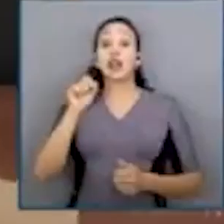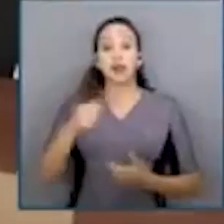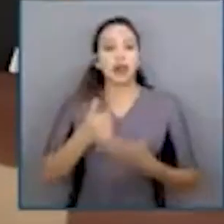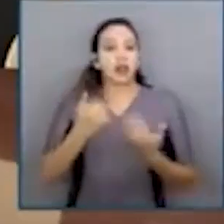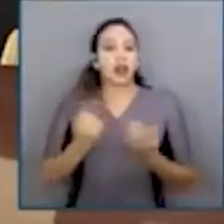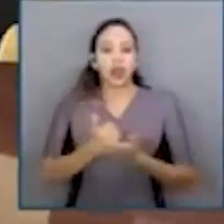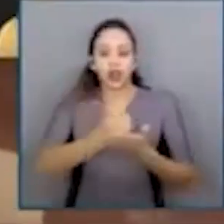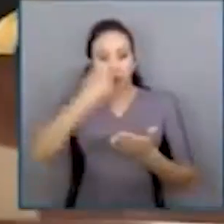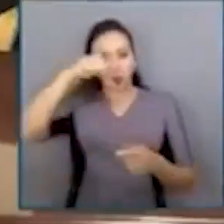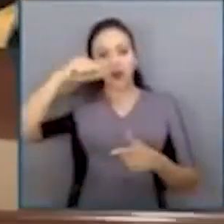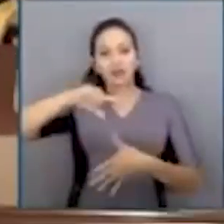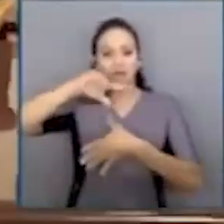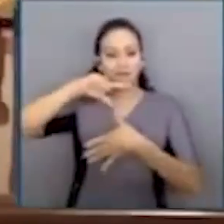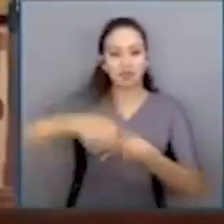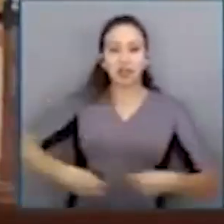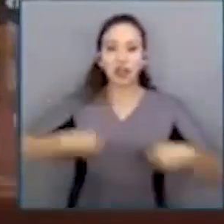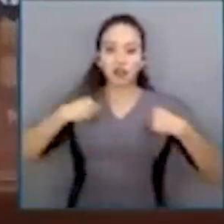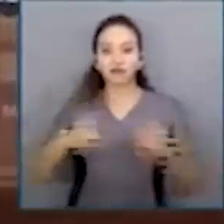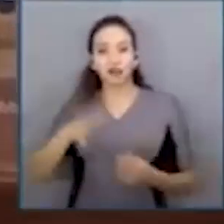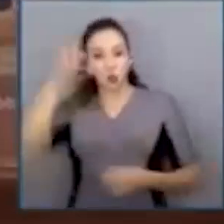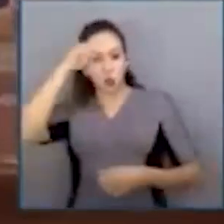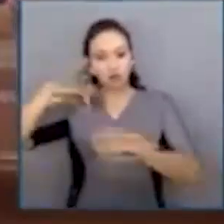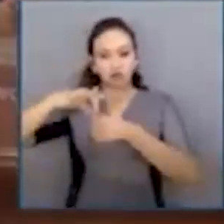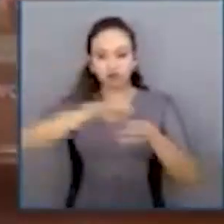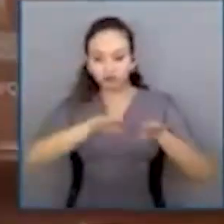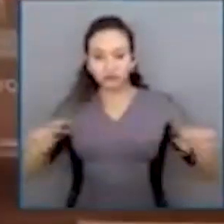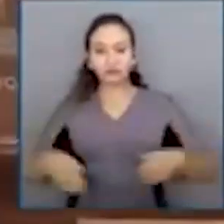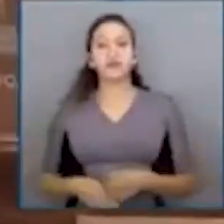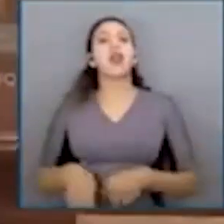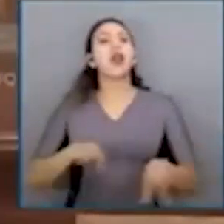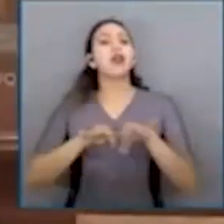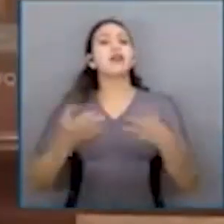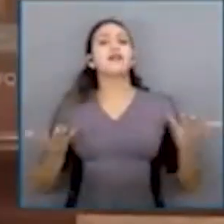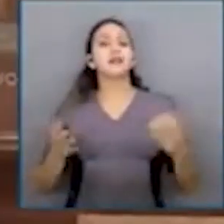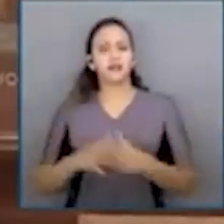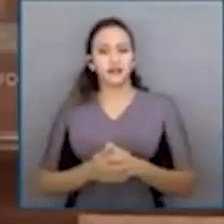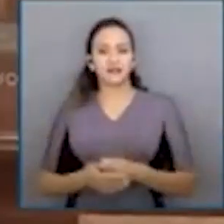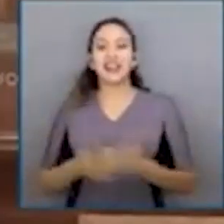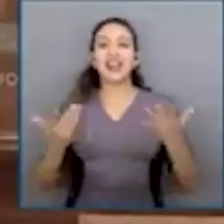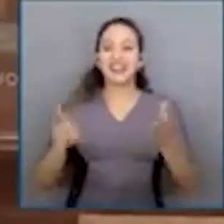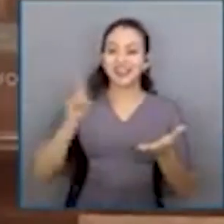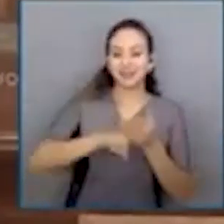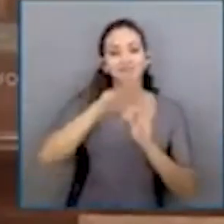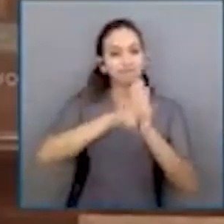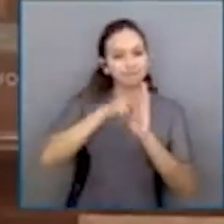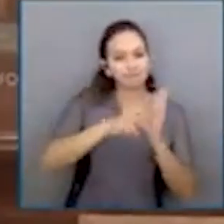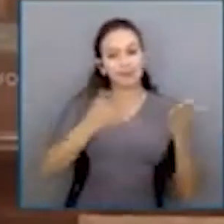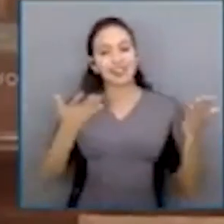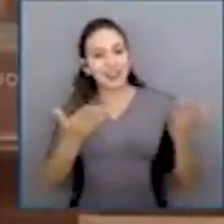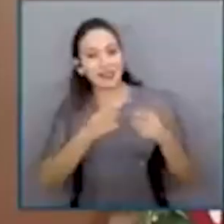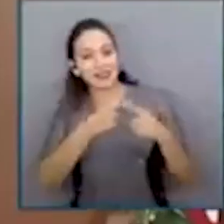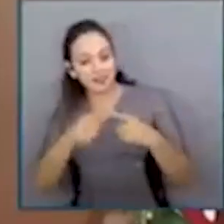Latina el convenio de colaboración consiste en el intercambio de contenidos desarrollados por ambas partes para